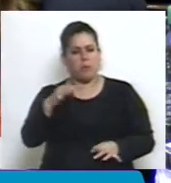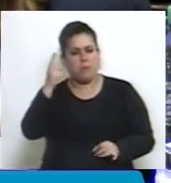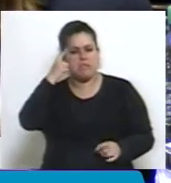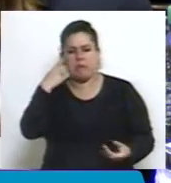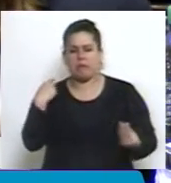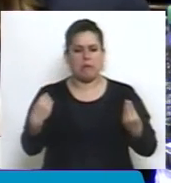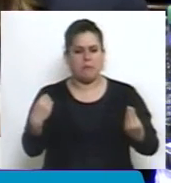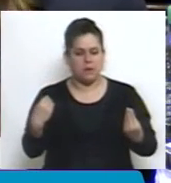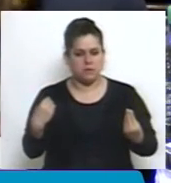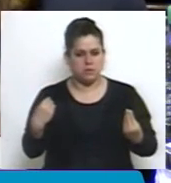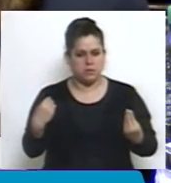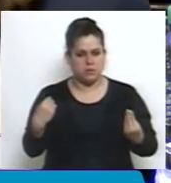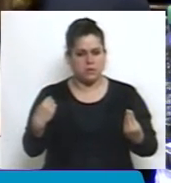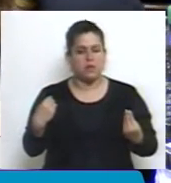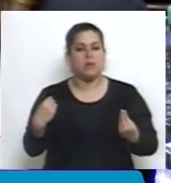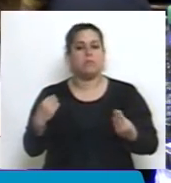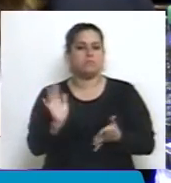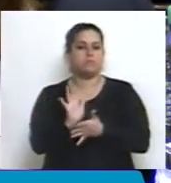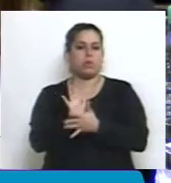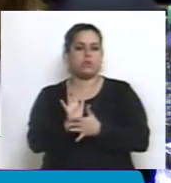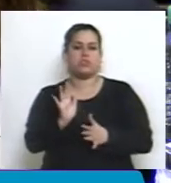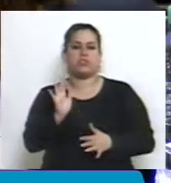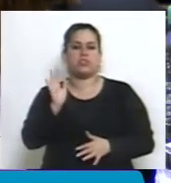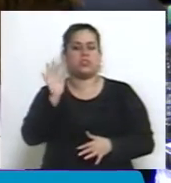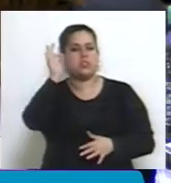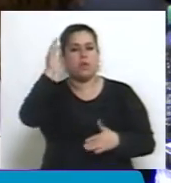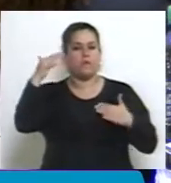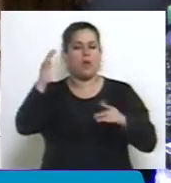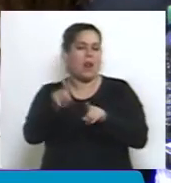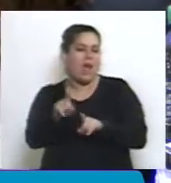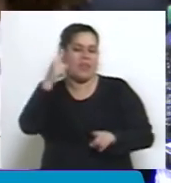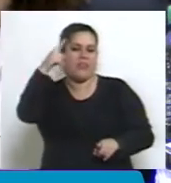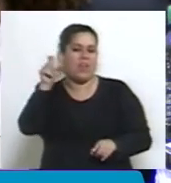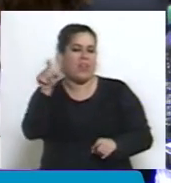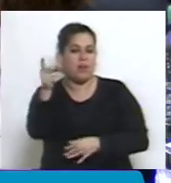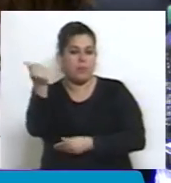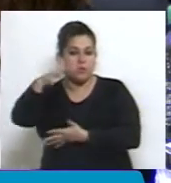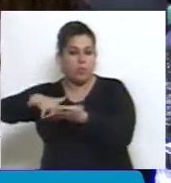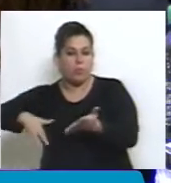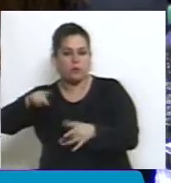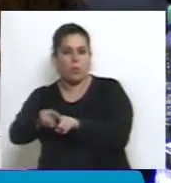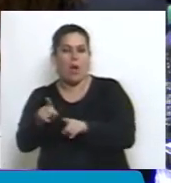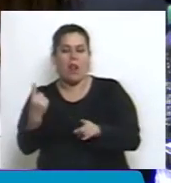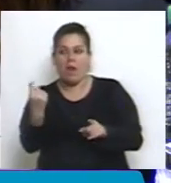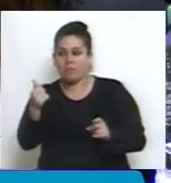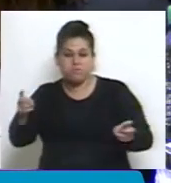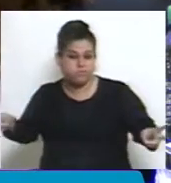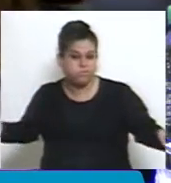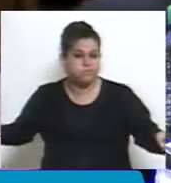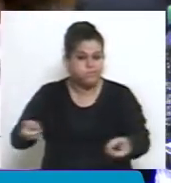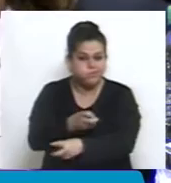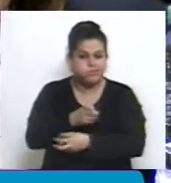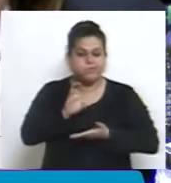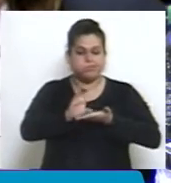Este presupuesto, la filosofía de este presupuesto es recaudar todo lo que se pueda y